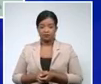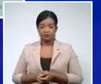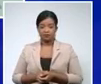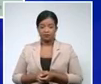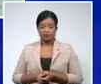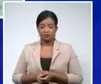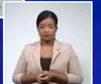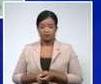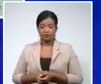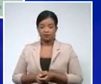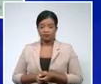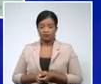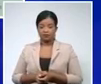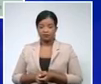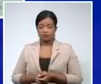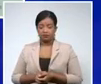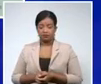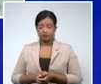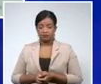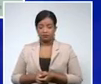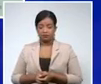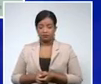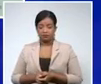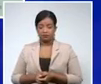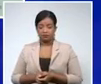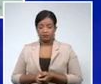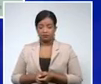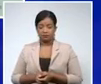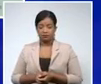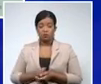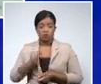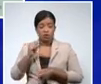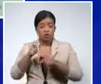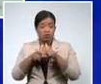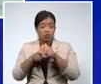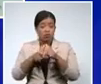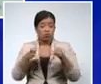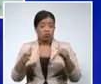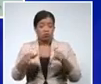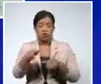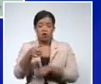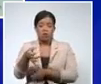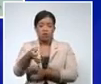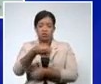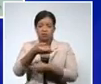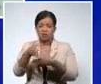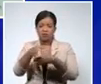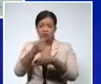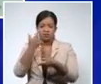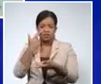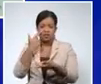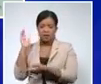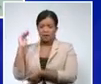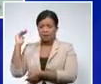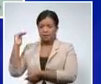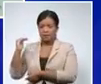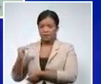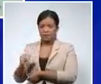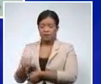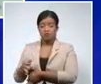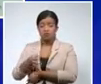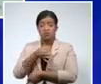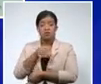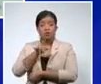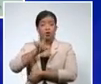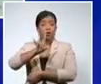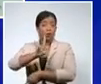13 más que el día anterior, y también con una dispersión importante que se puede ver ahí en 9 de sus 11